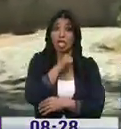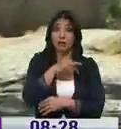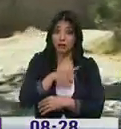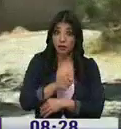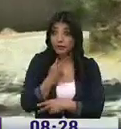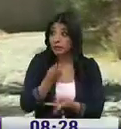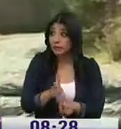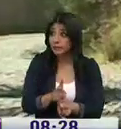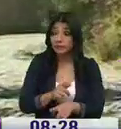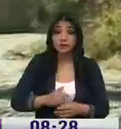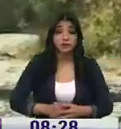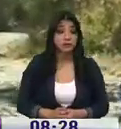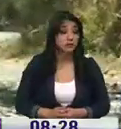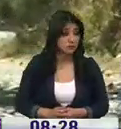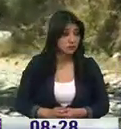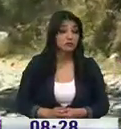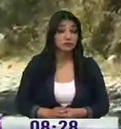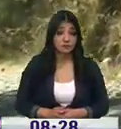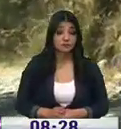hay...